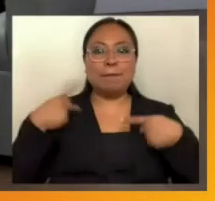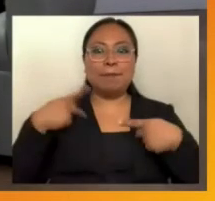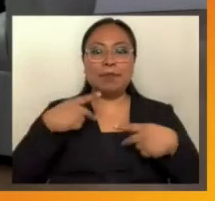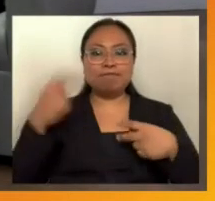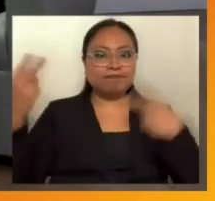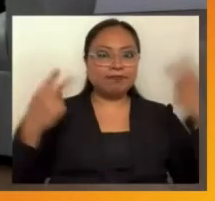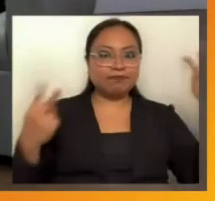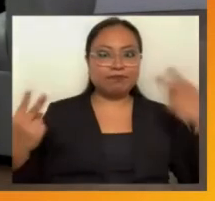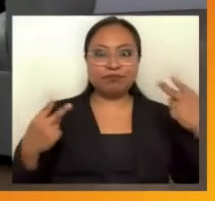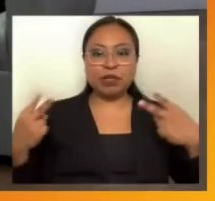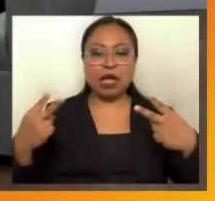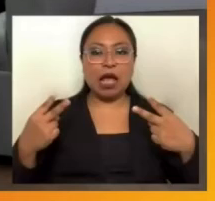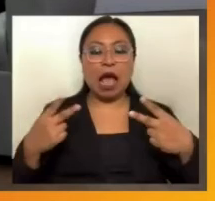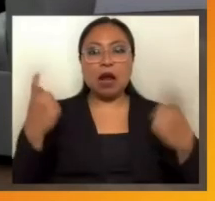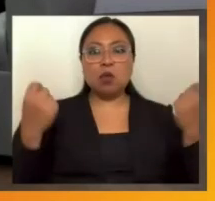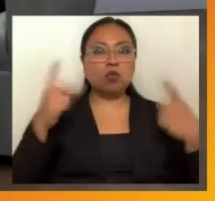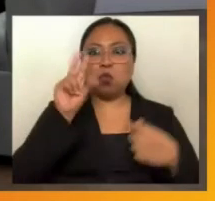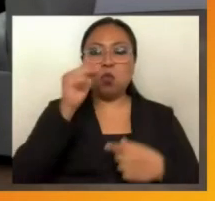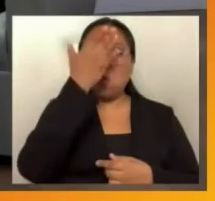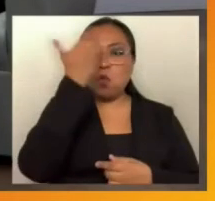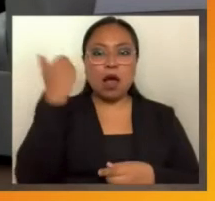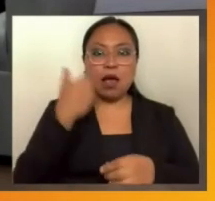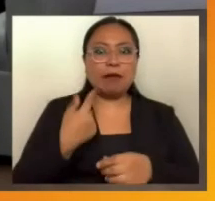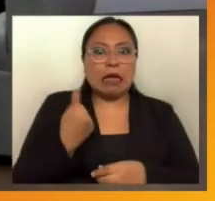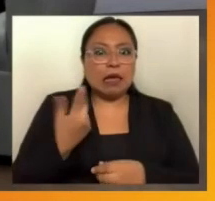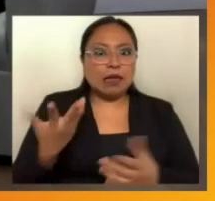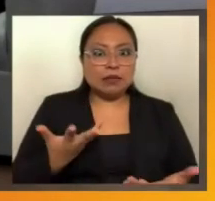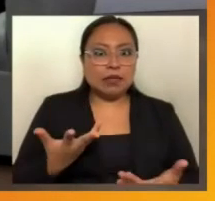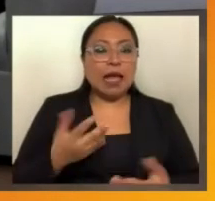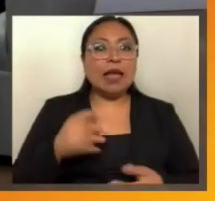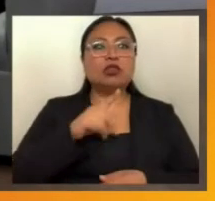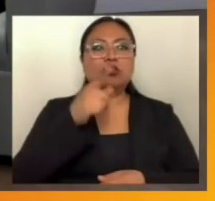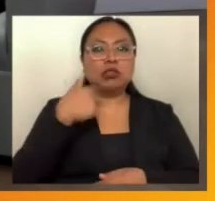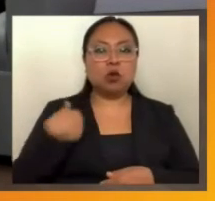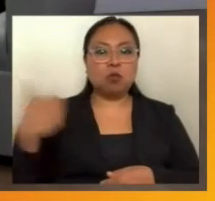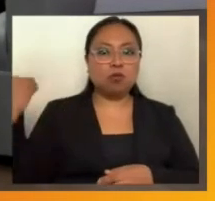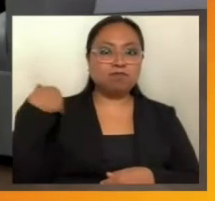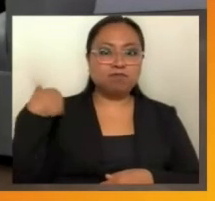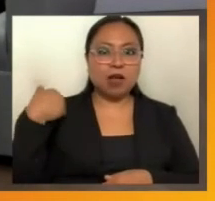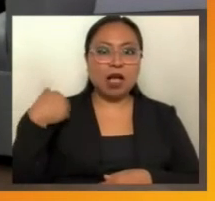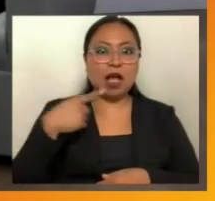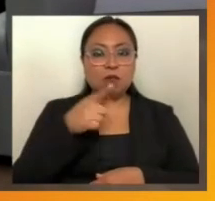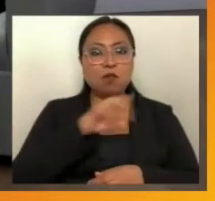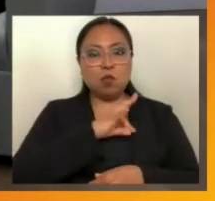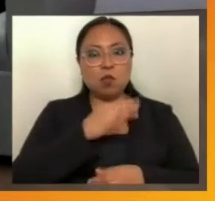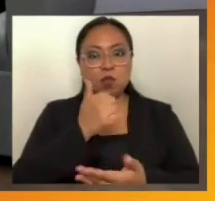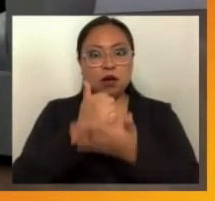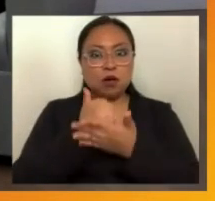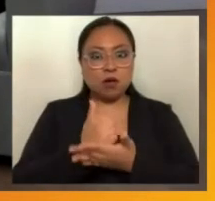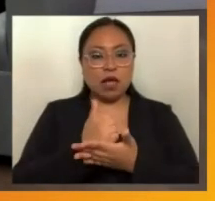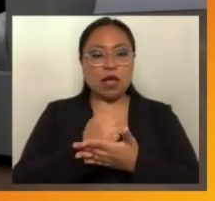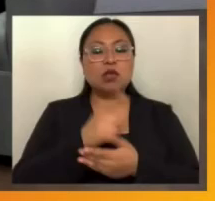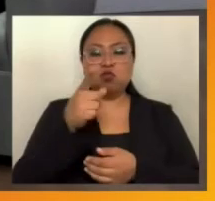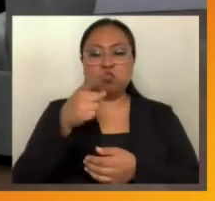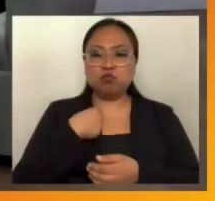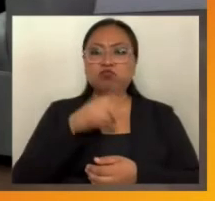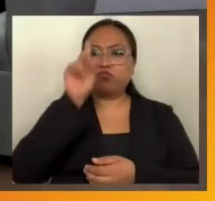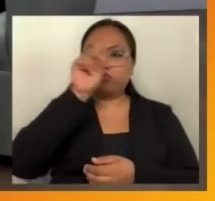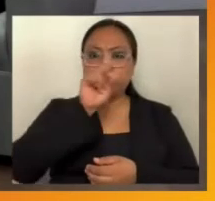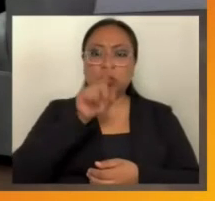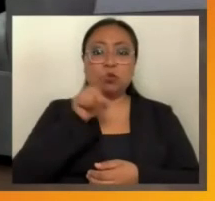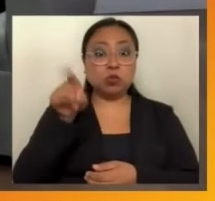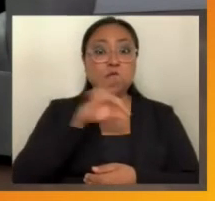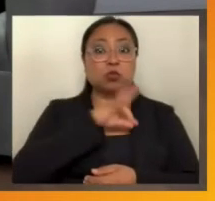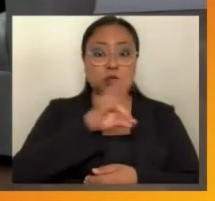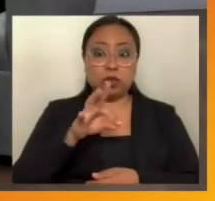no saben qué hacer en algún momento, y creo que el simple hecho de decir acude al médico, ya les estás